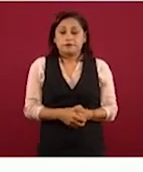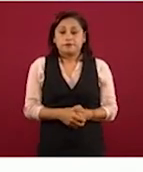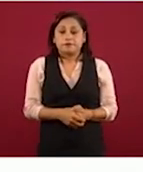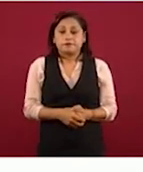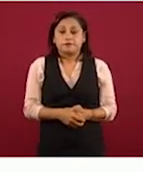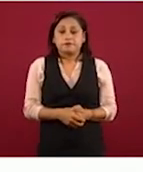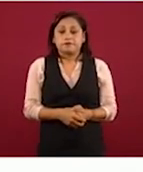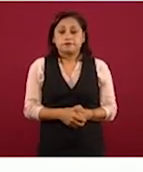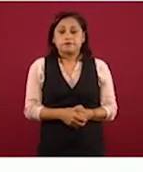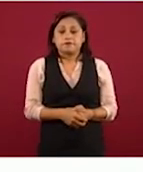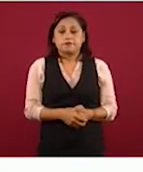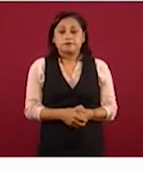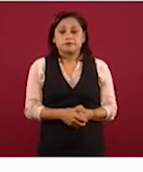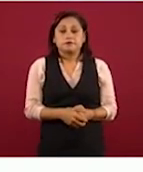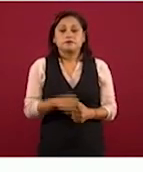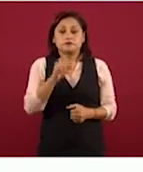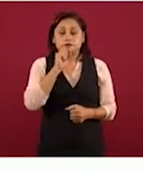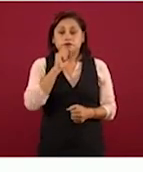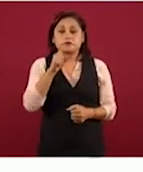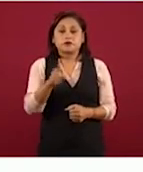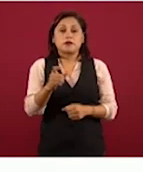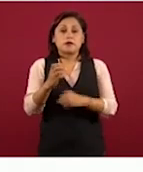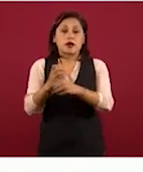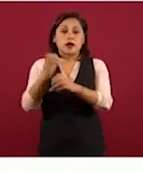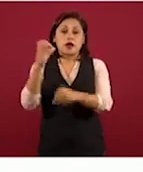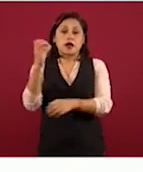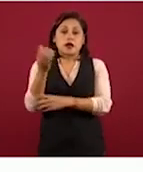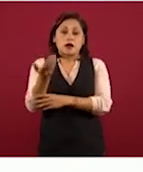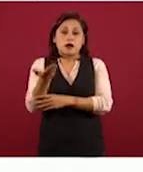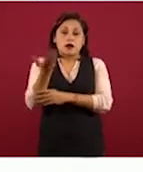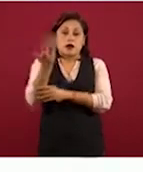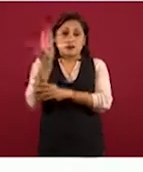ahí también en un camión de volteo con doble